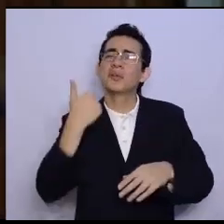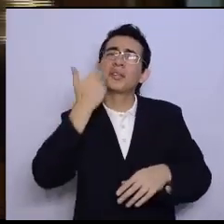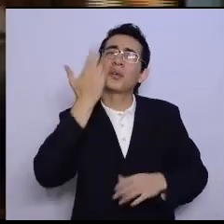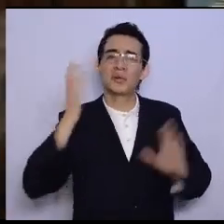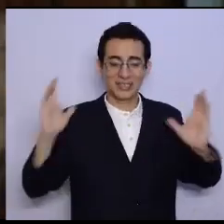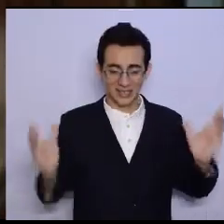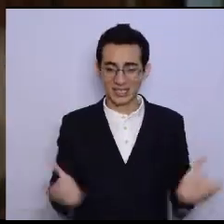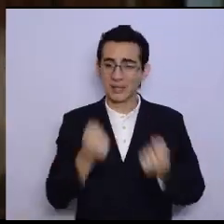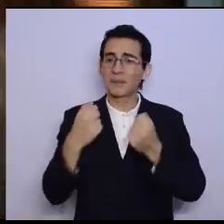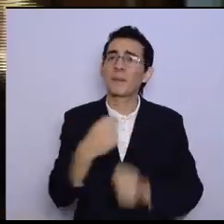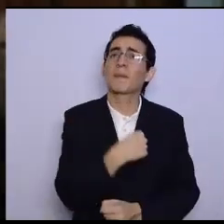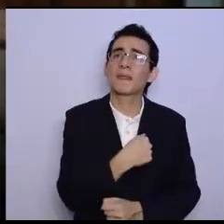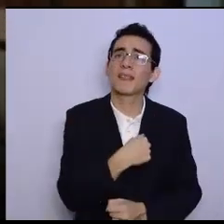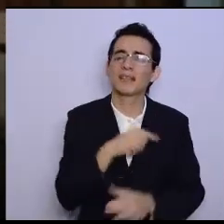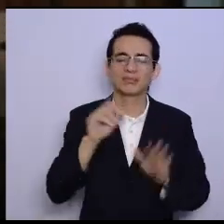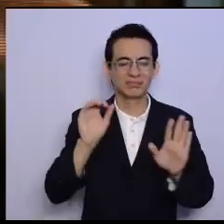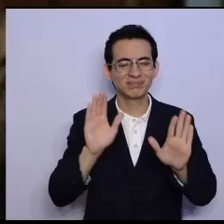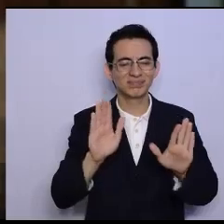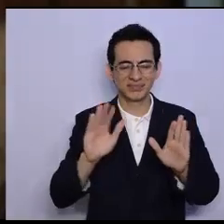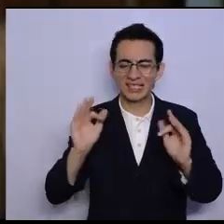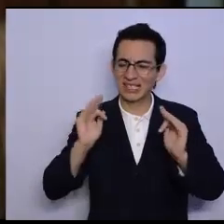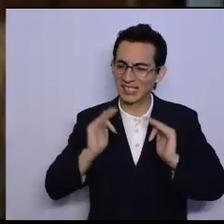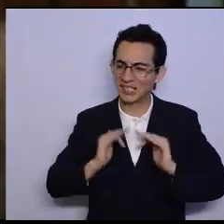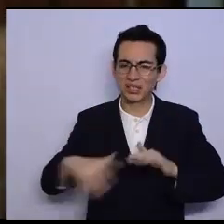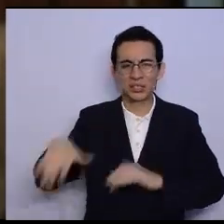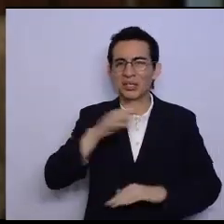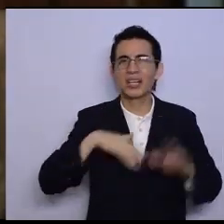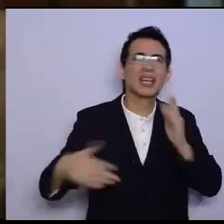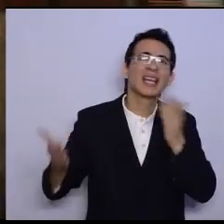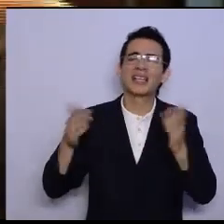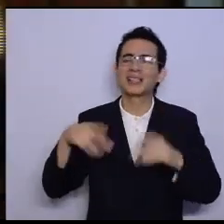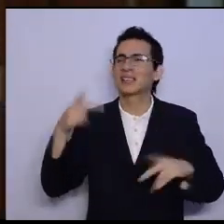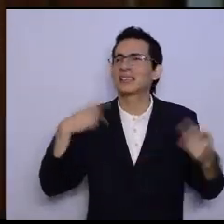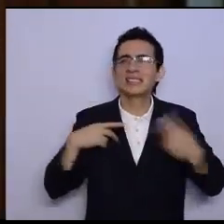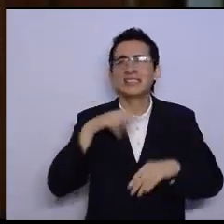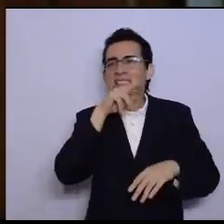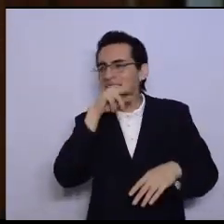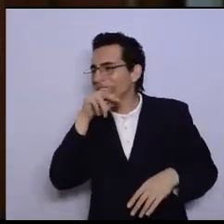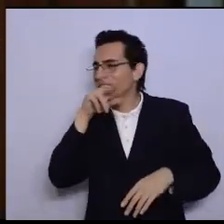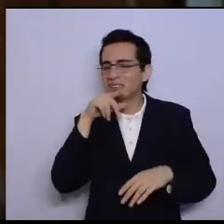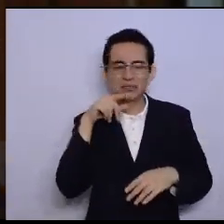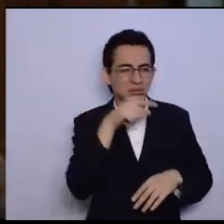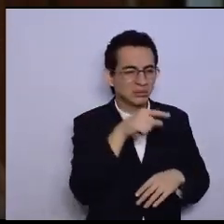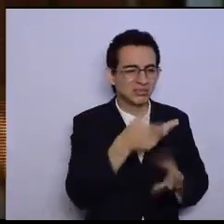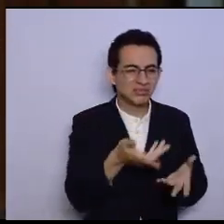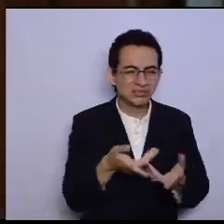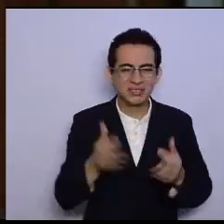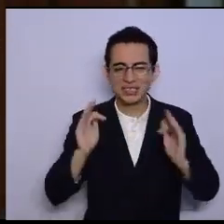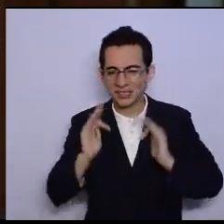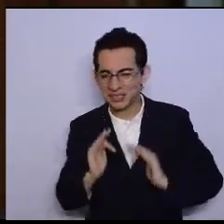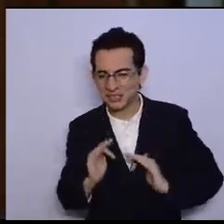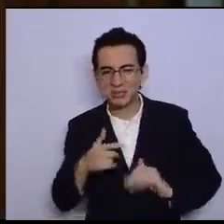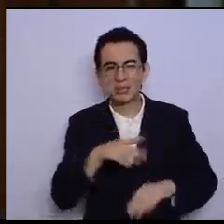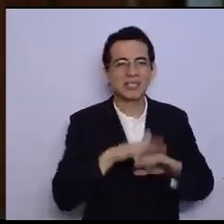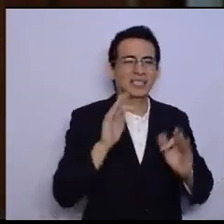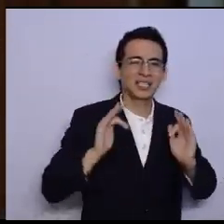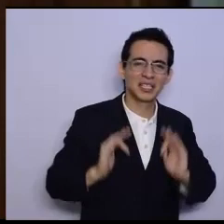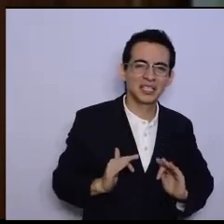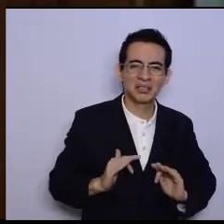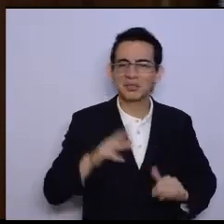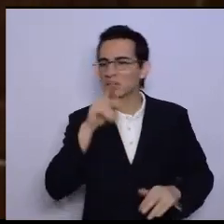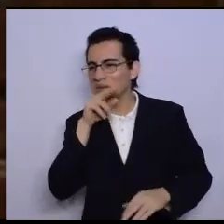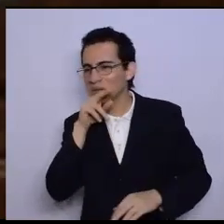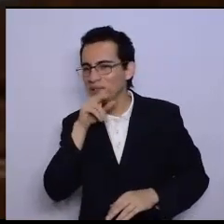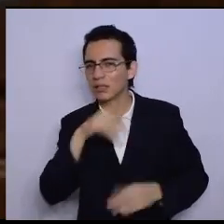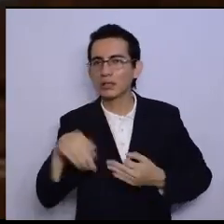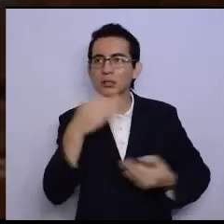dice, todos calmados, calladitos se ven más bonitos. Tú, viento, mar, calladitos se ven más bonitos. Y todo se